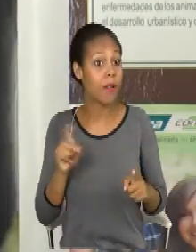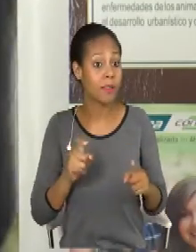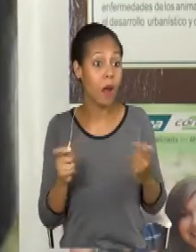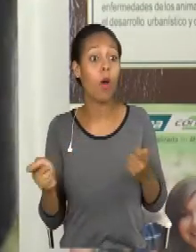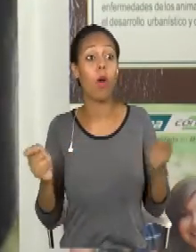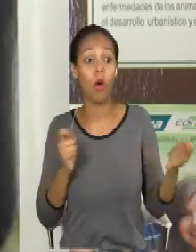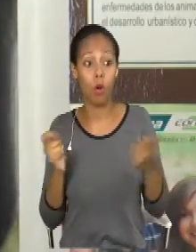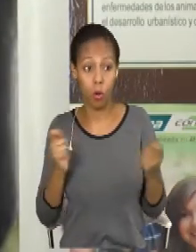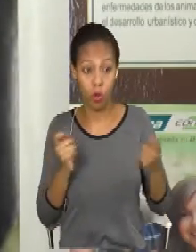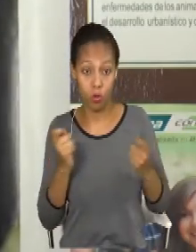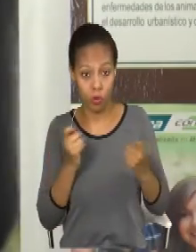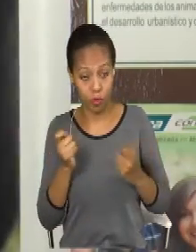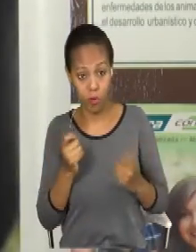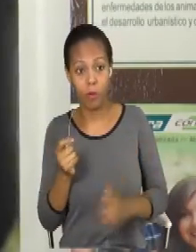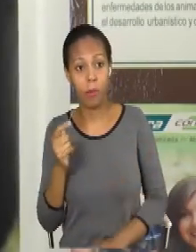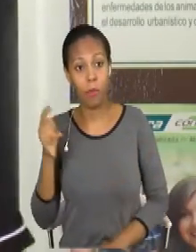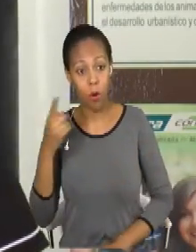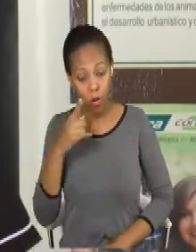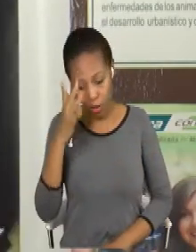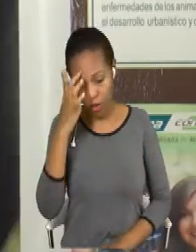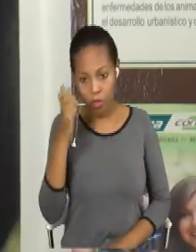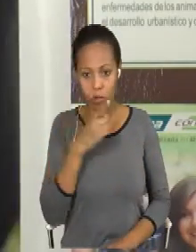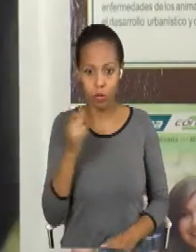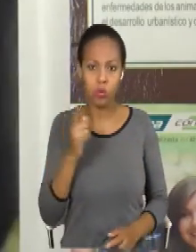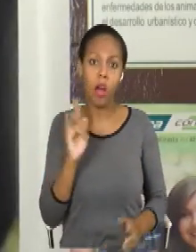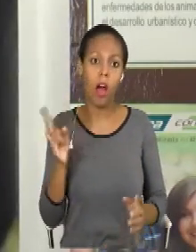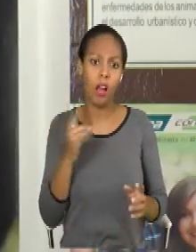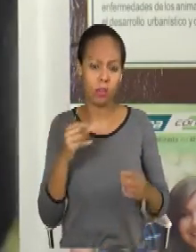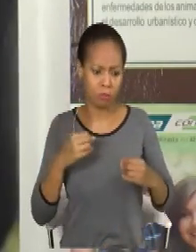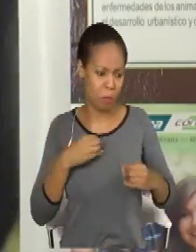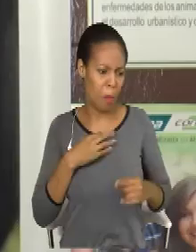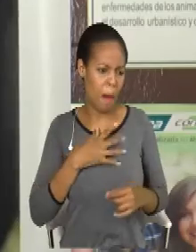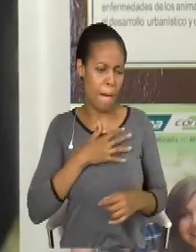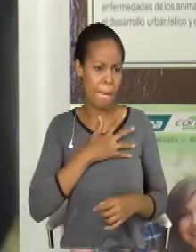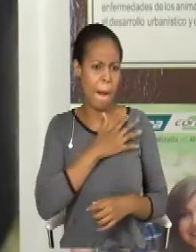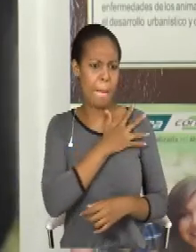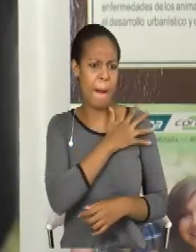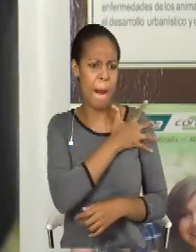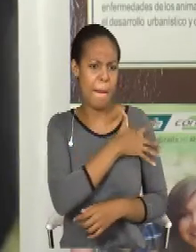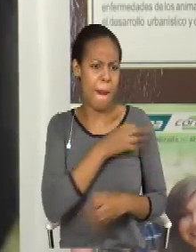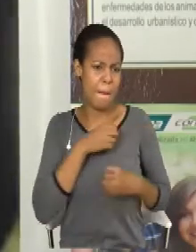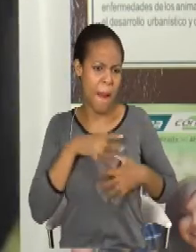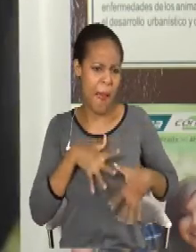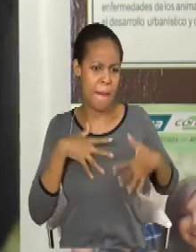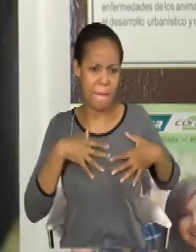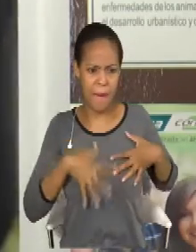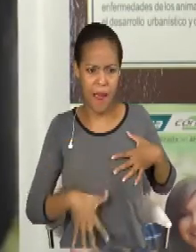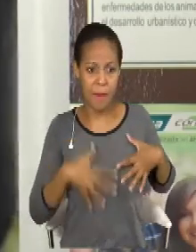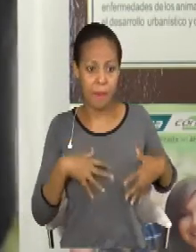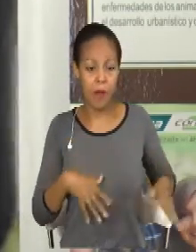para poder minimizar el riesgo que estos animales producen, como por ejemplo